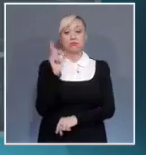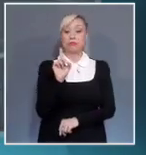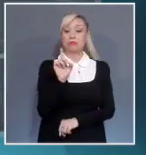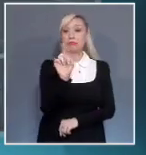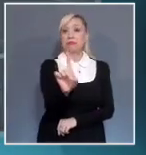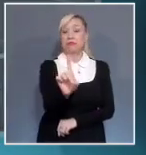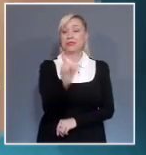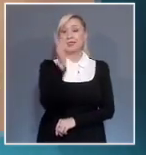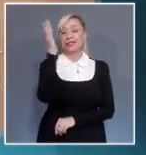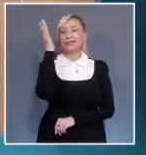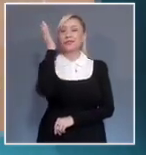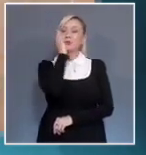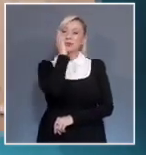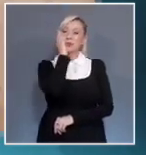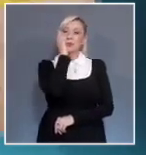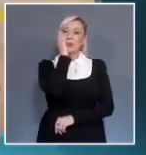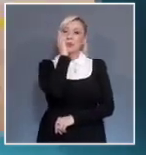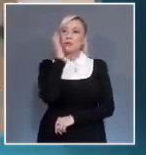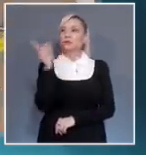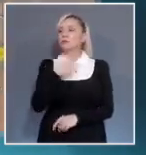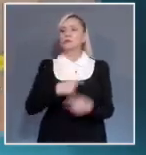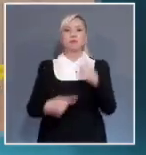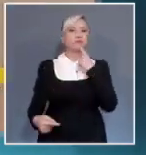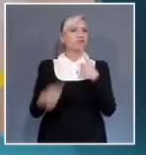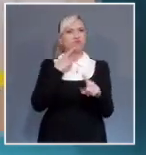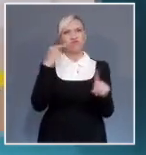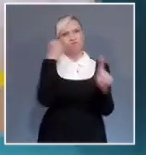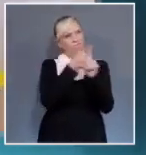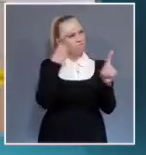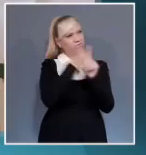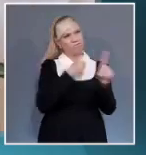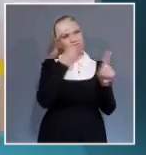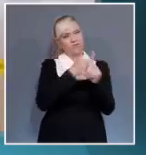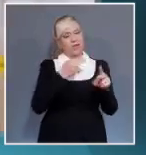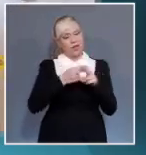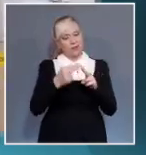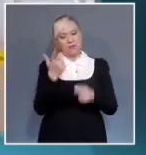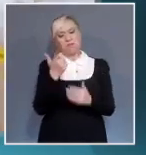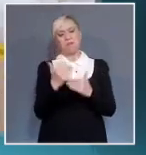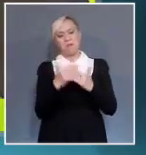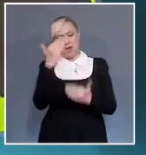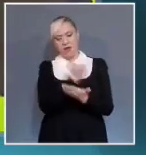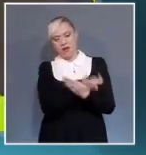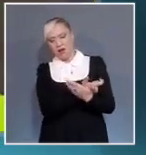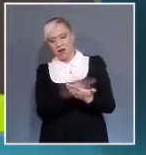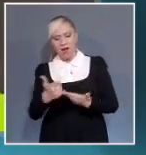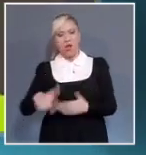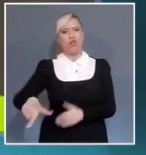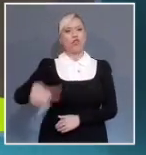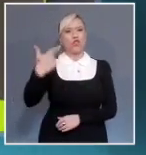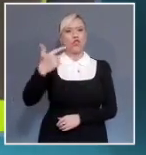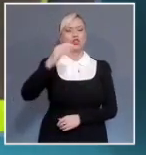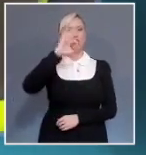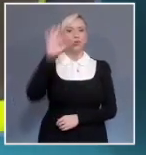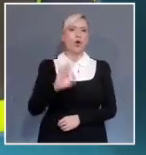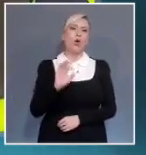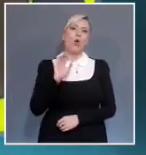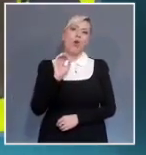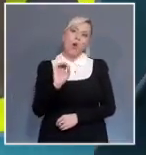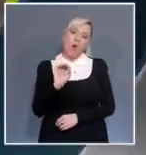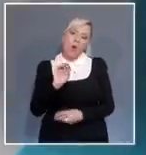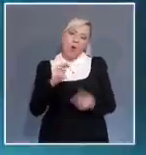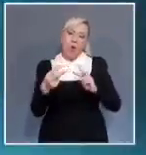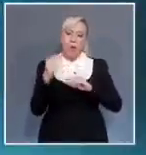sindicato afirmaron que continuarán presionando hasta recibir un incremento salarial del 12% o mínimo 650 euros